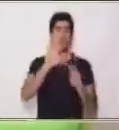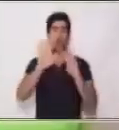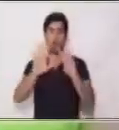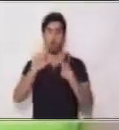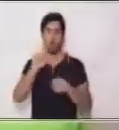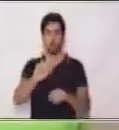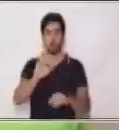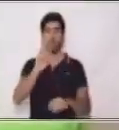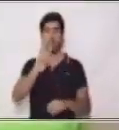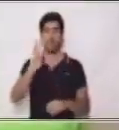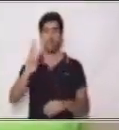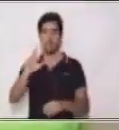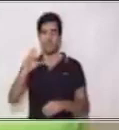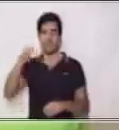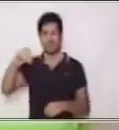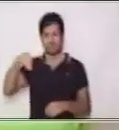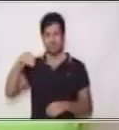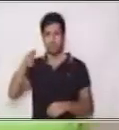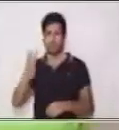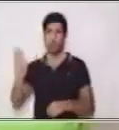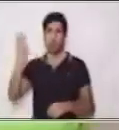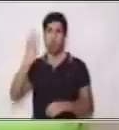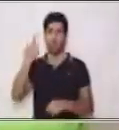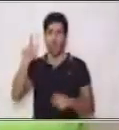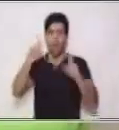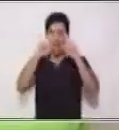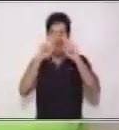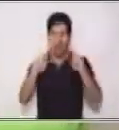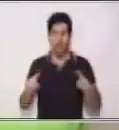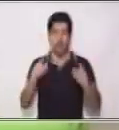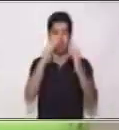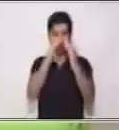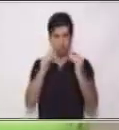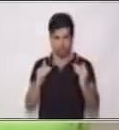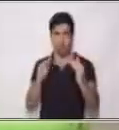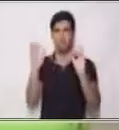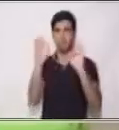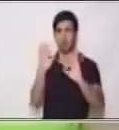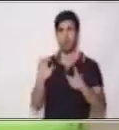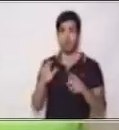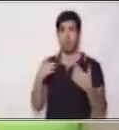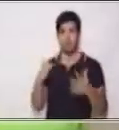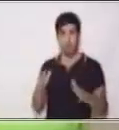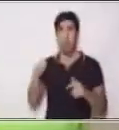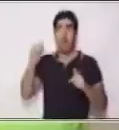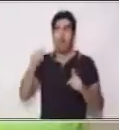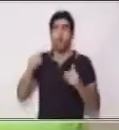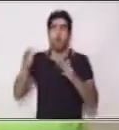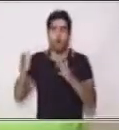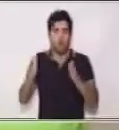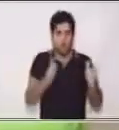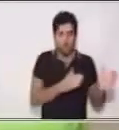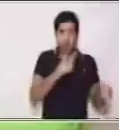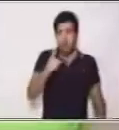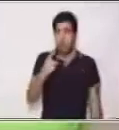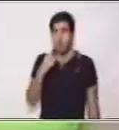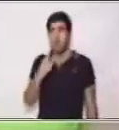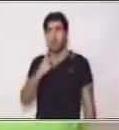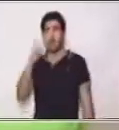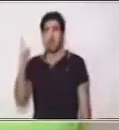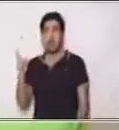58.33 centímetros cúbicos como volumen de esta figura. Ahora vamos a practicar